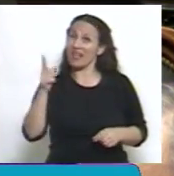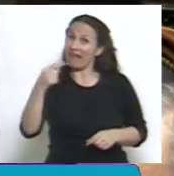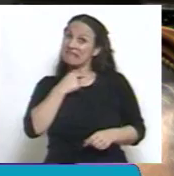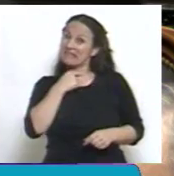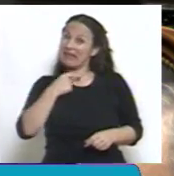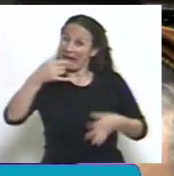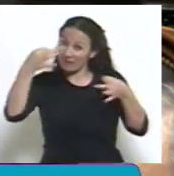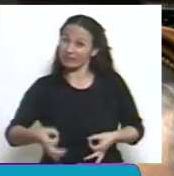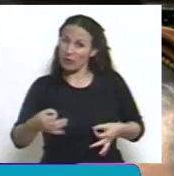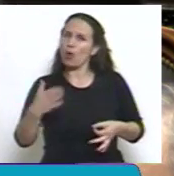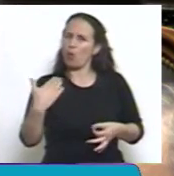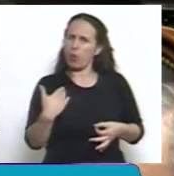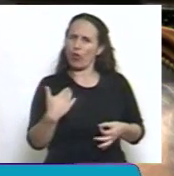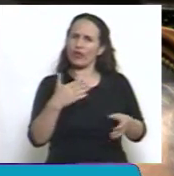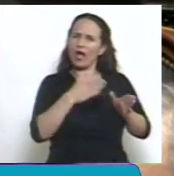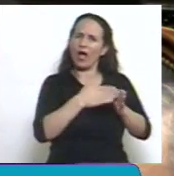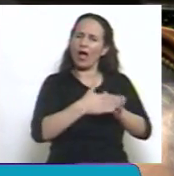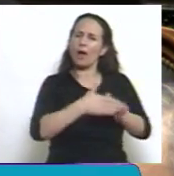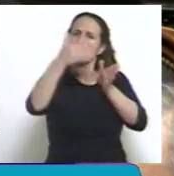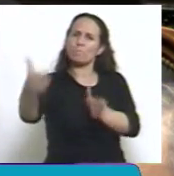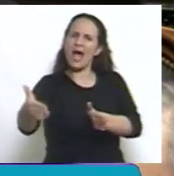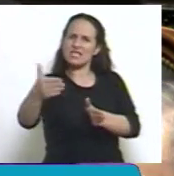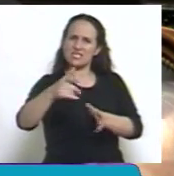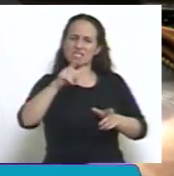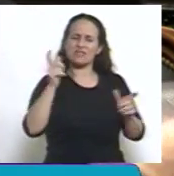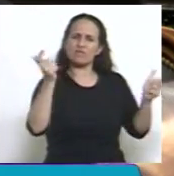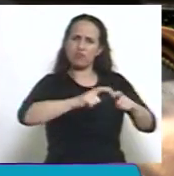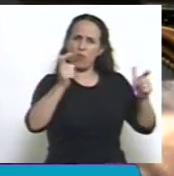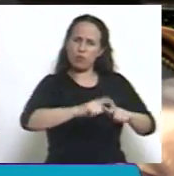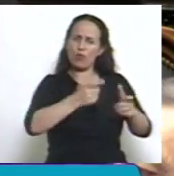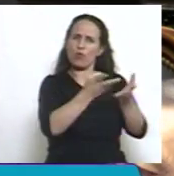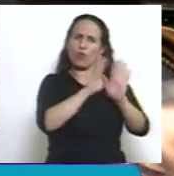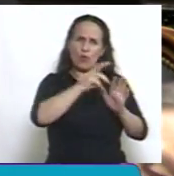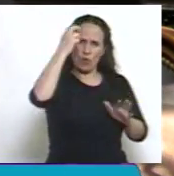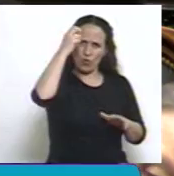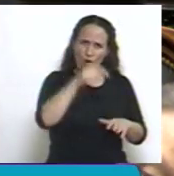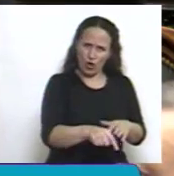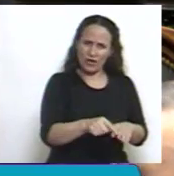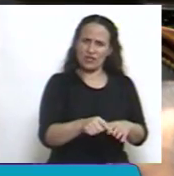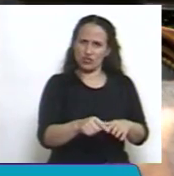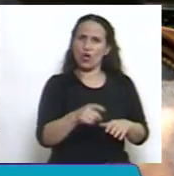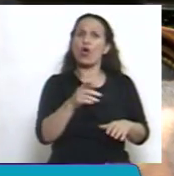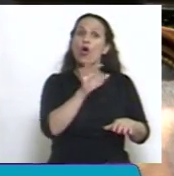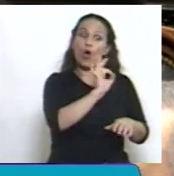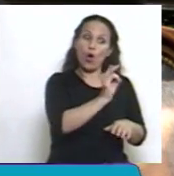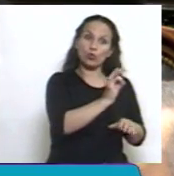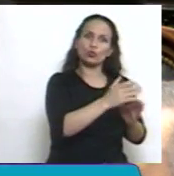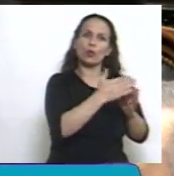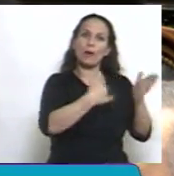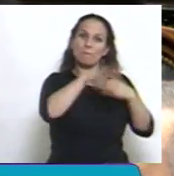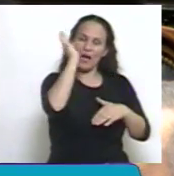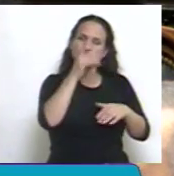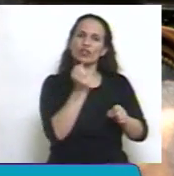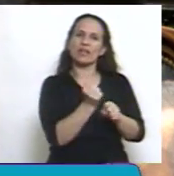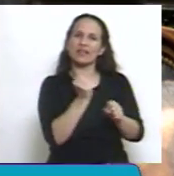tranquilamente podrían habilitarse el periodo de sesiones extraordinarias y permitir que las mayorías surgidas de la elección de octubre trabajen